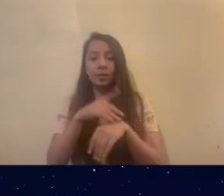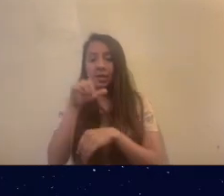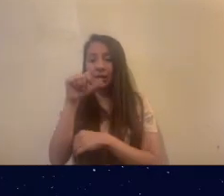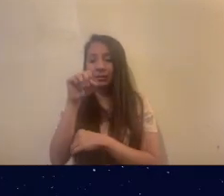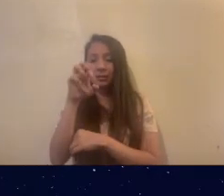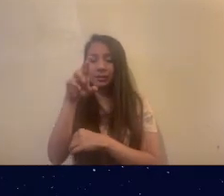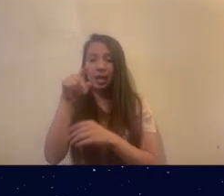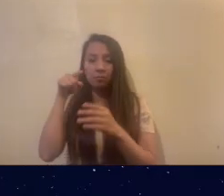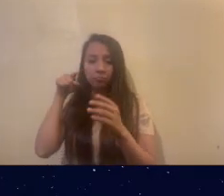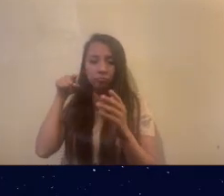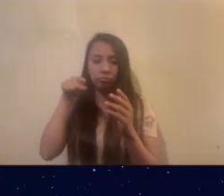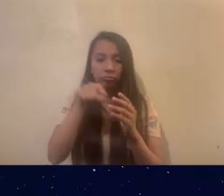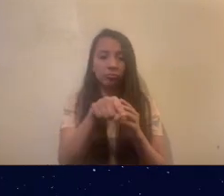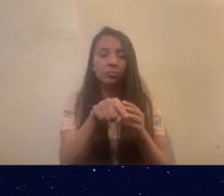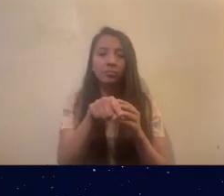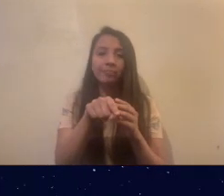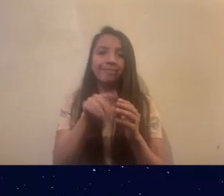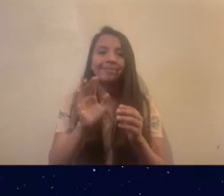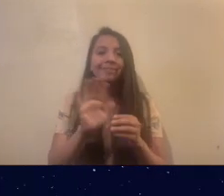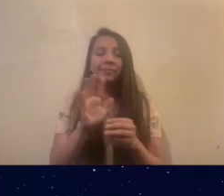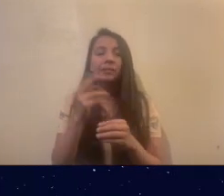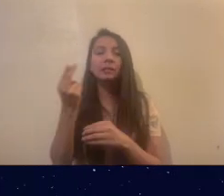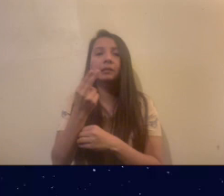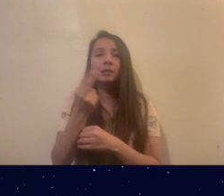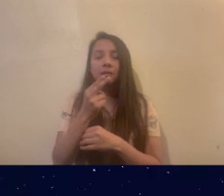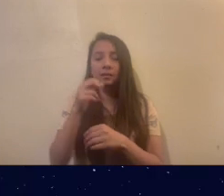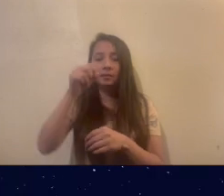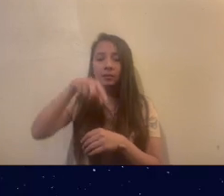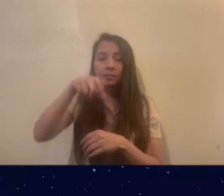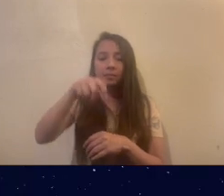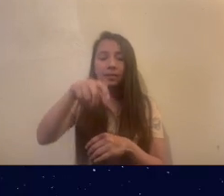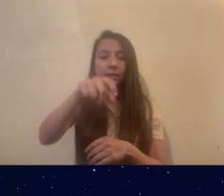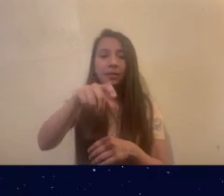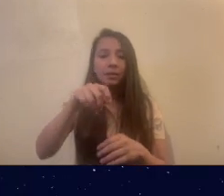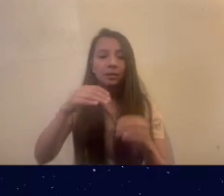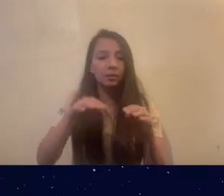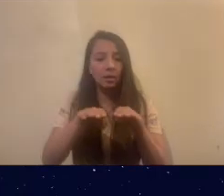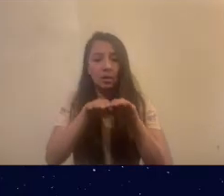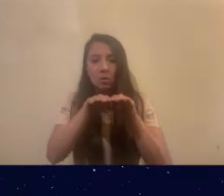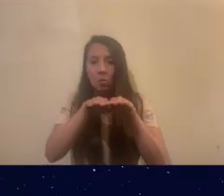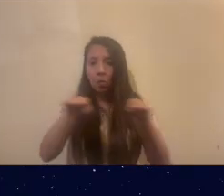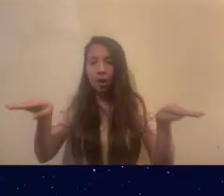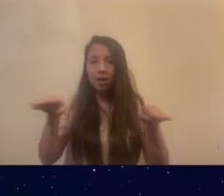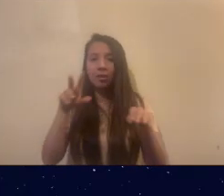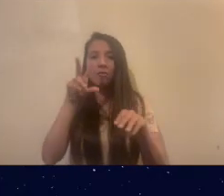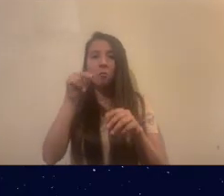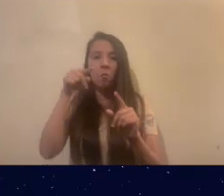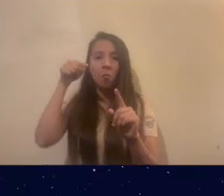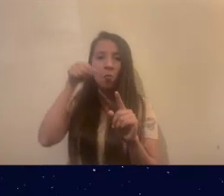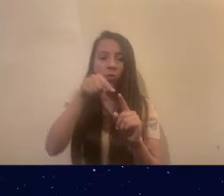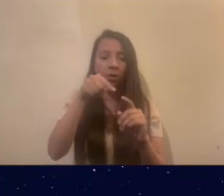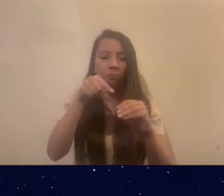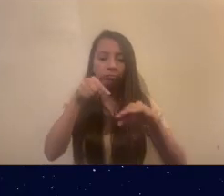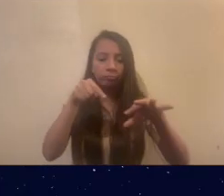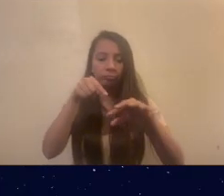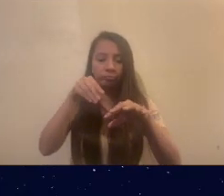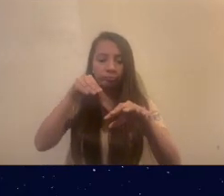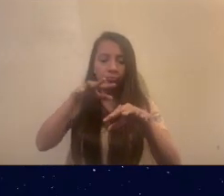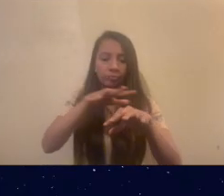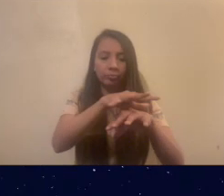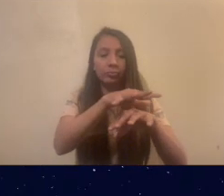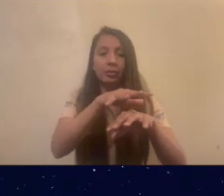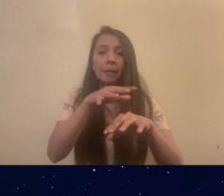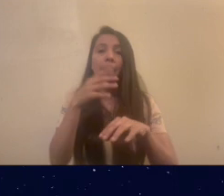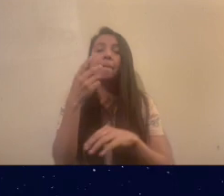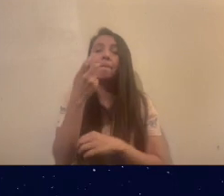refleja va a un lugar puntual, pero nosotros necesitamos que todas las semillas sean irradiadas por igual. Entonces utilizamos un